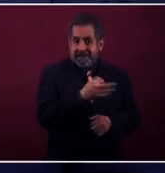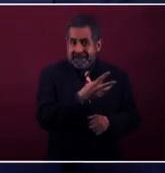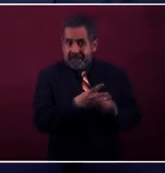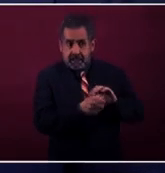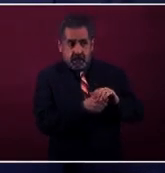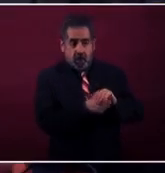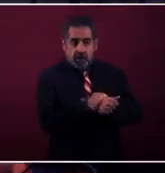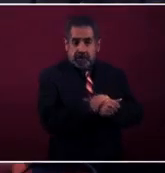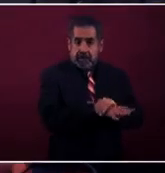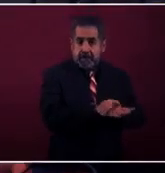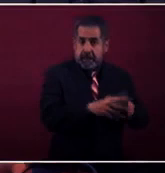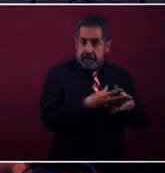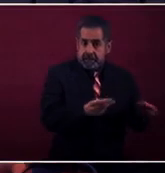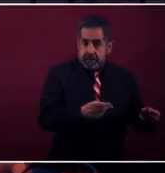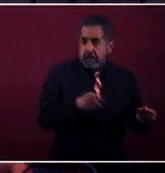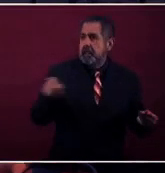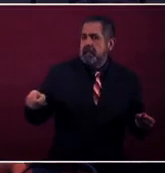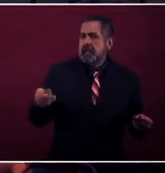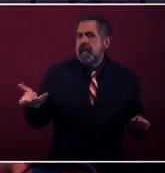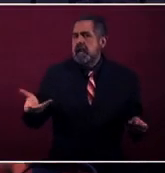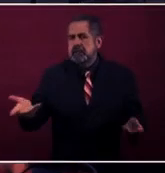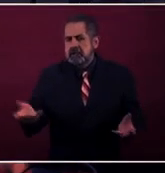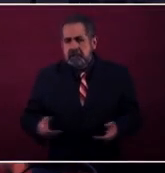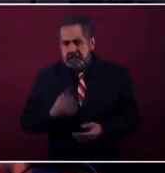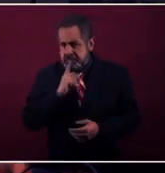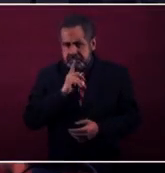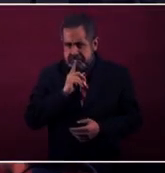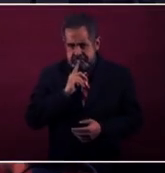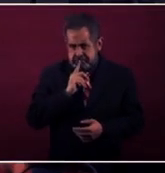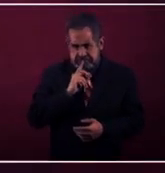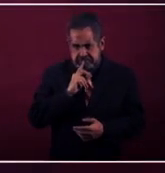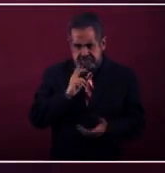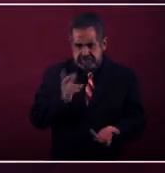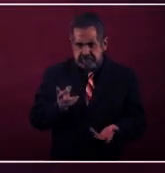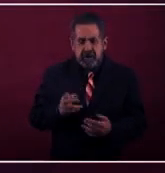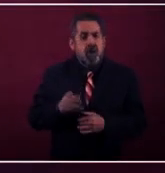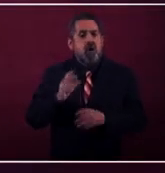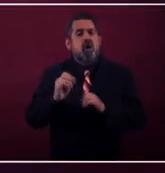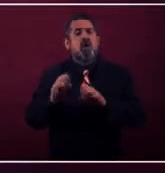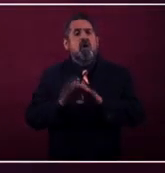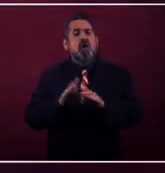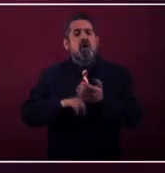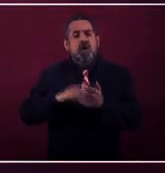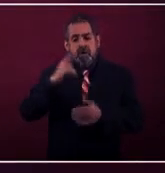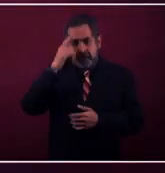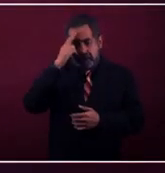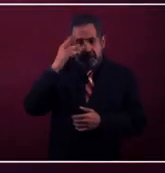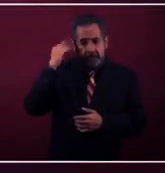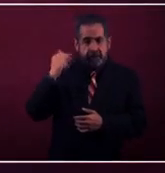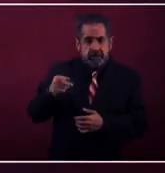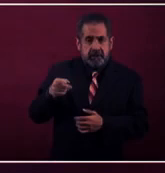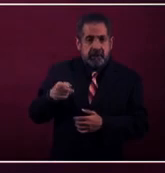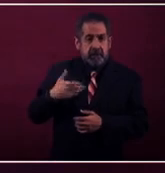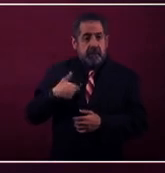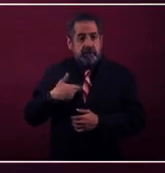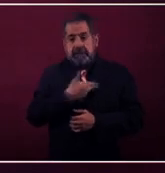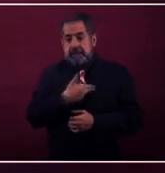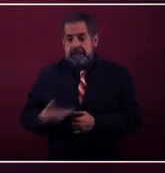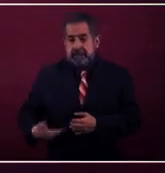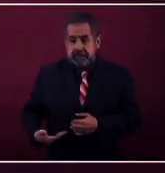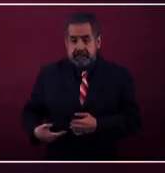Ayotzinapa? O cuando se daba la instrucción desde la